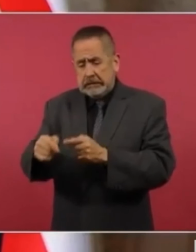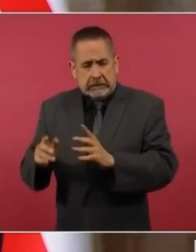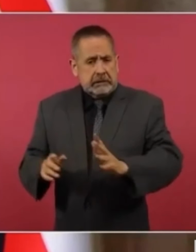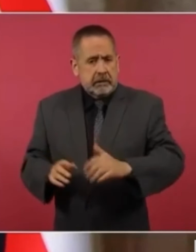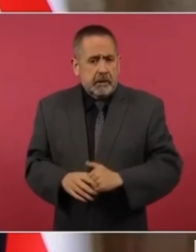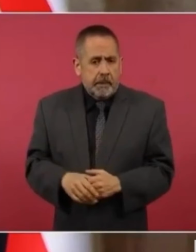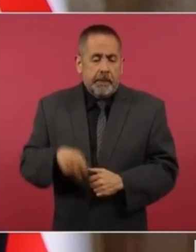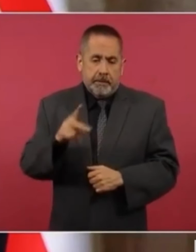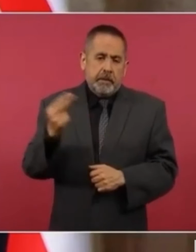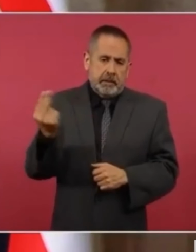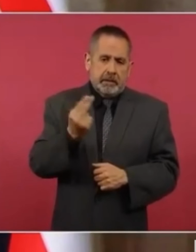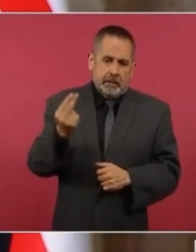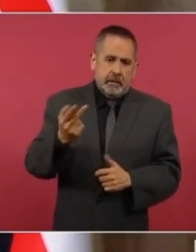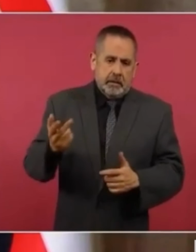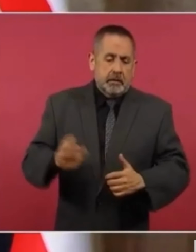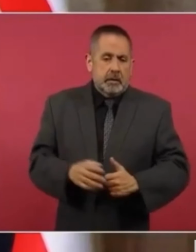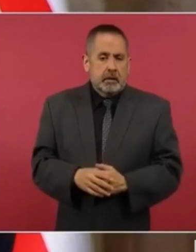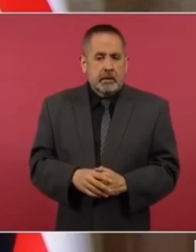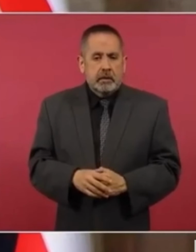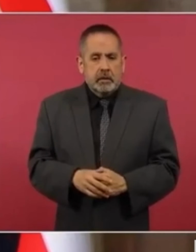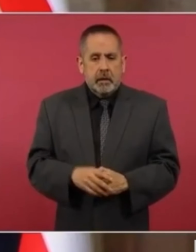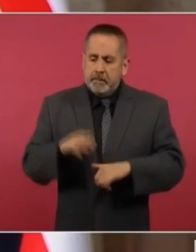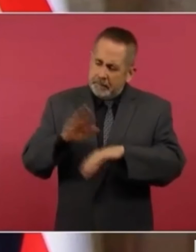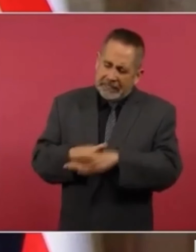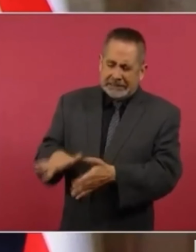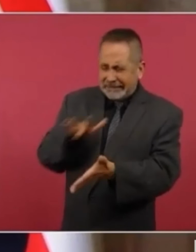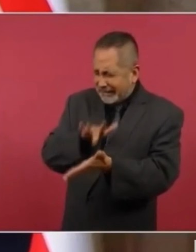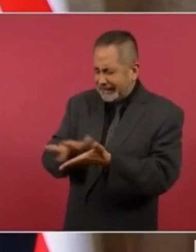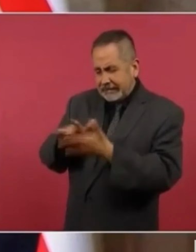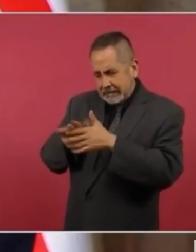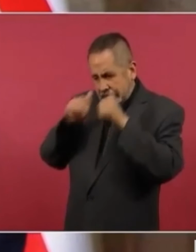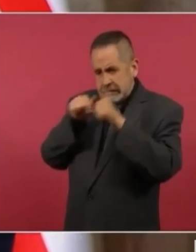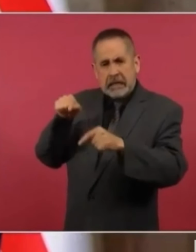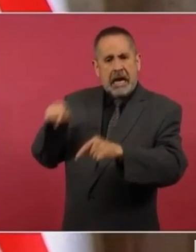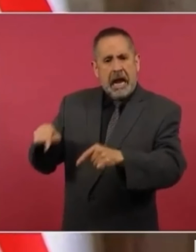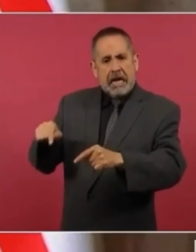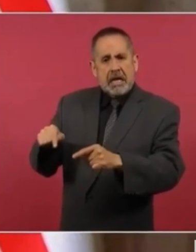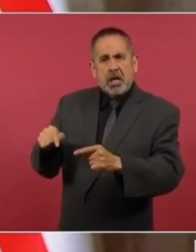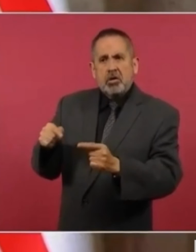pero necesitamos impulsar más el desarrollo